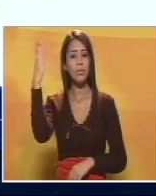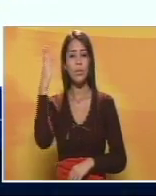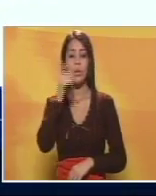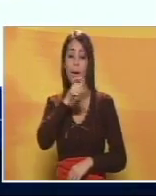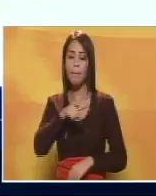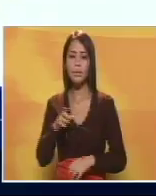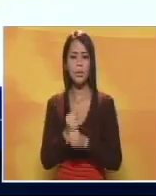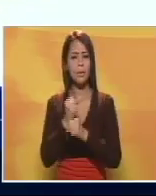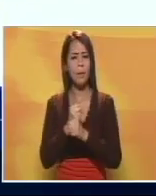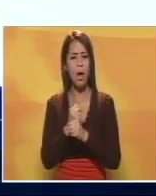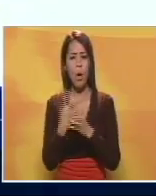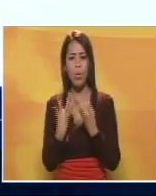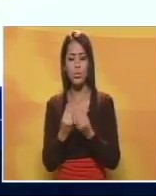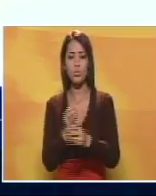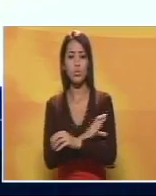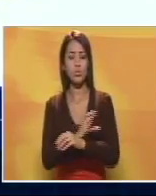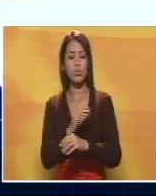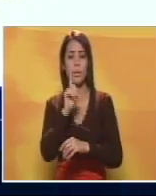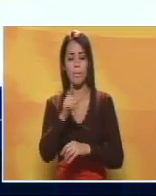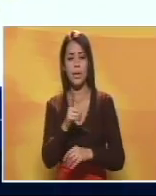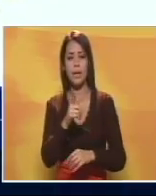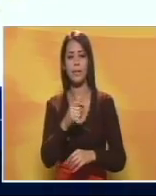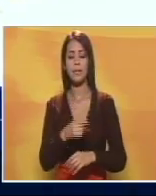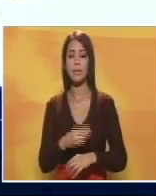colegas que se preocuparon también